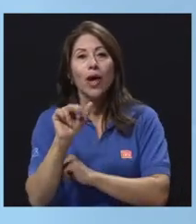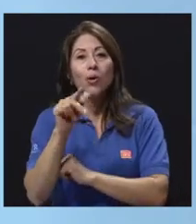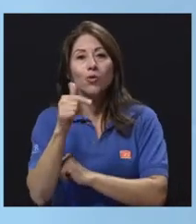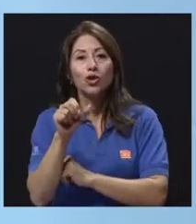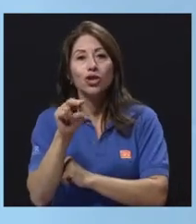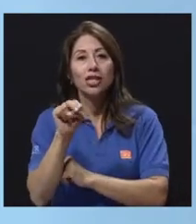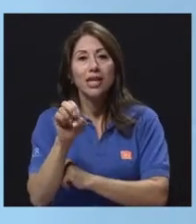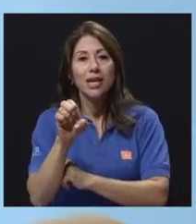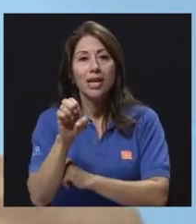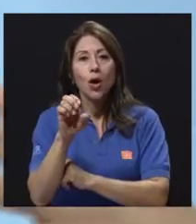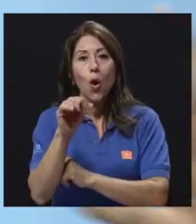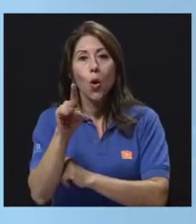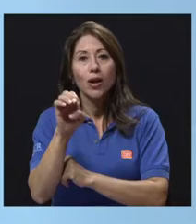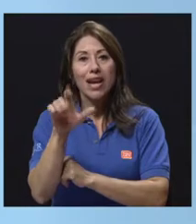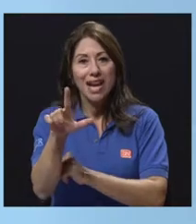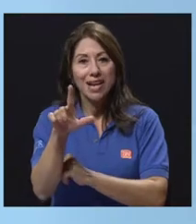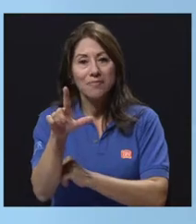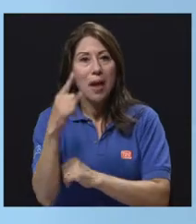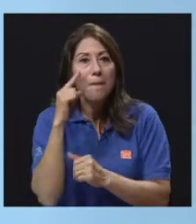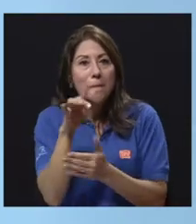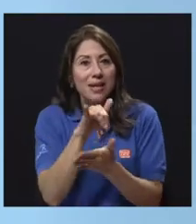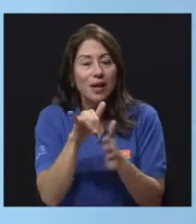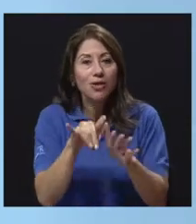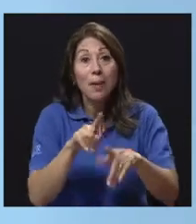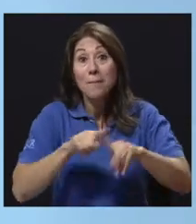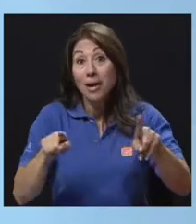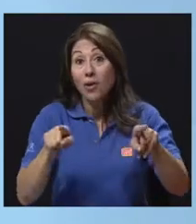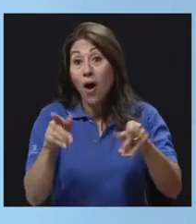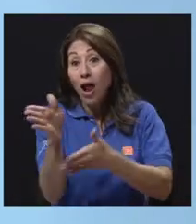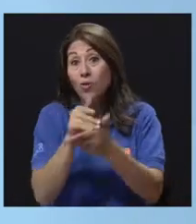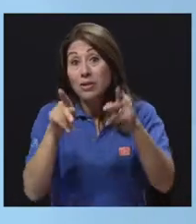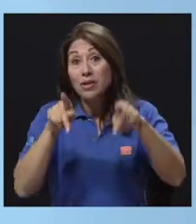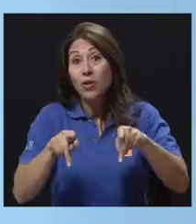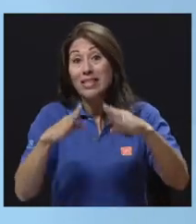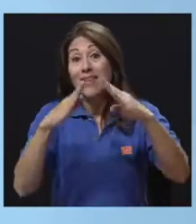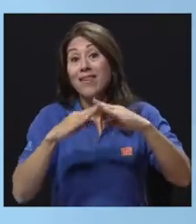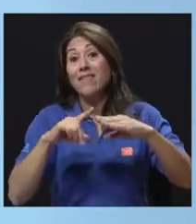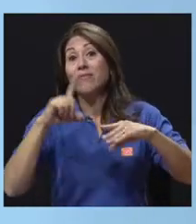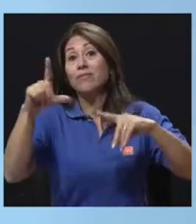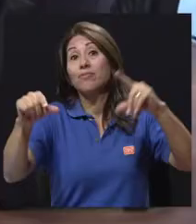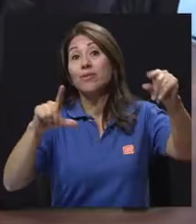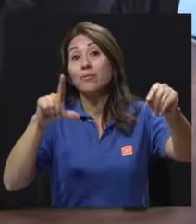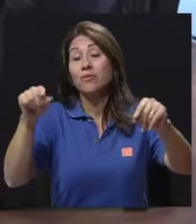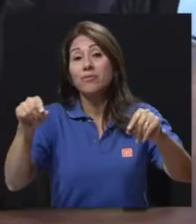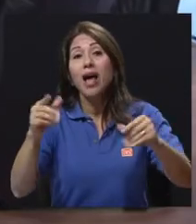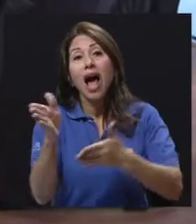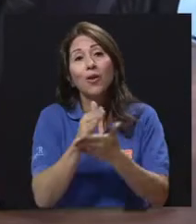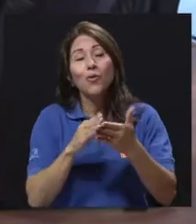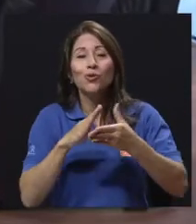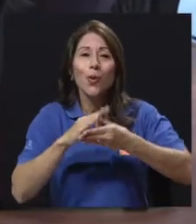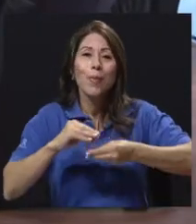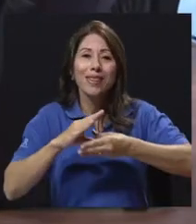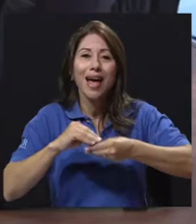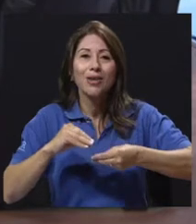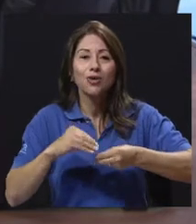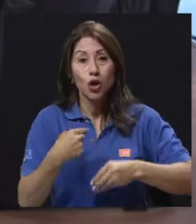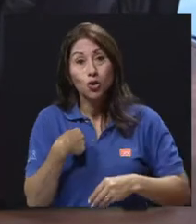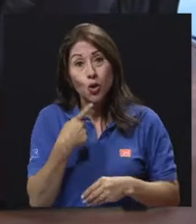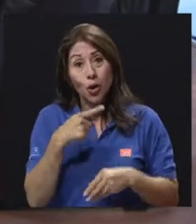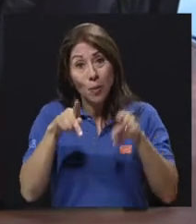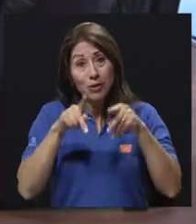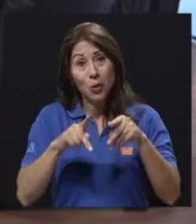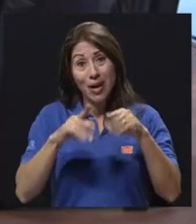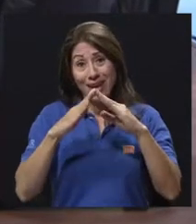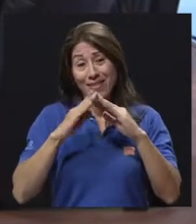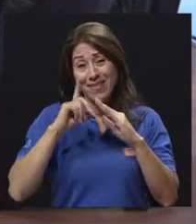hemos tenido muchos comentarios de gente que vive fuera de San José, por ejemplo. Y que yo siempre digo, claro, es muy difícil para alguien de